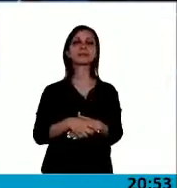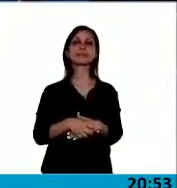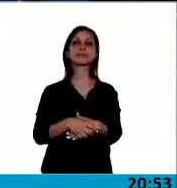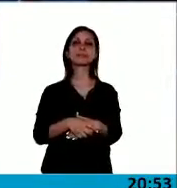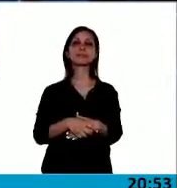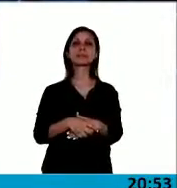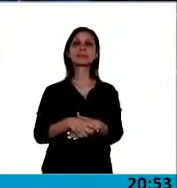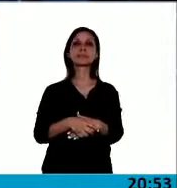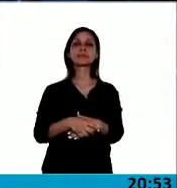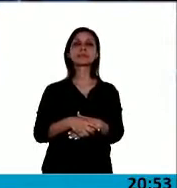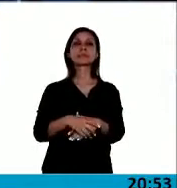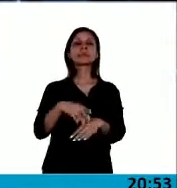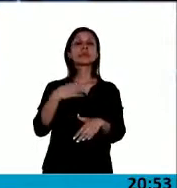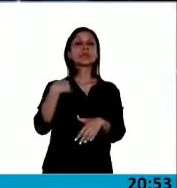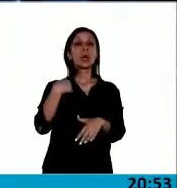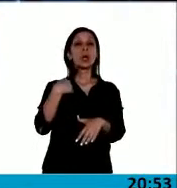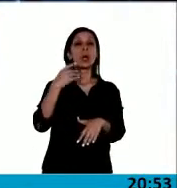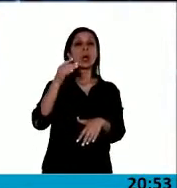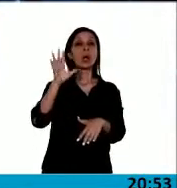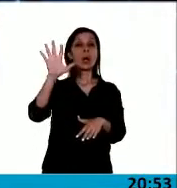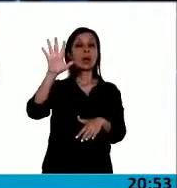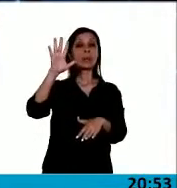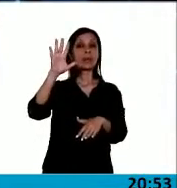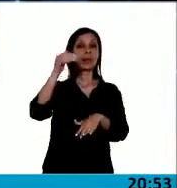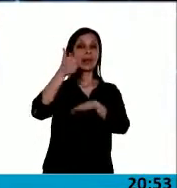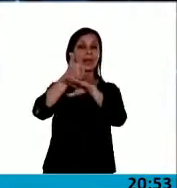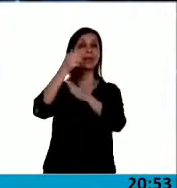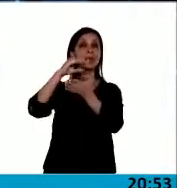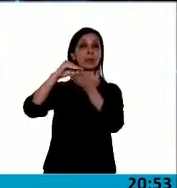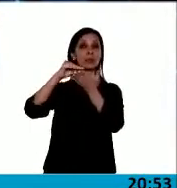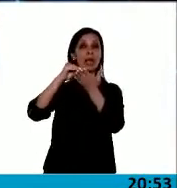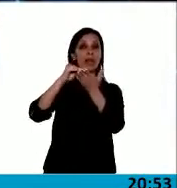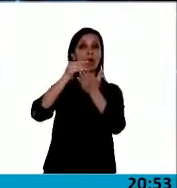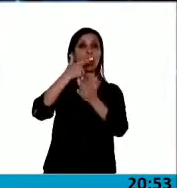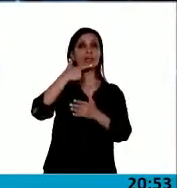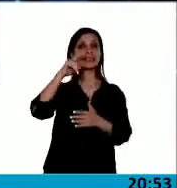esté el diputado Sleiman cuando